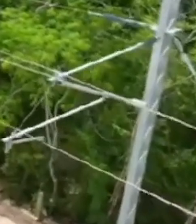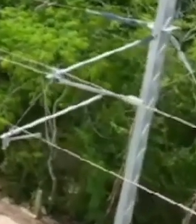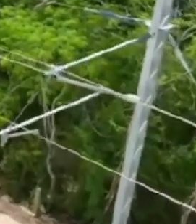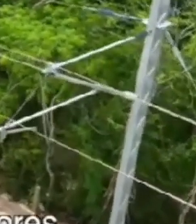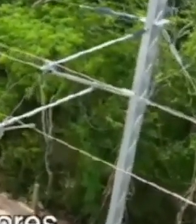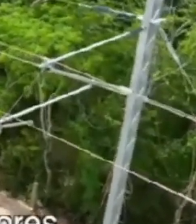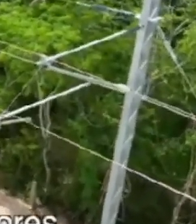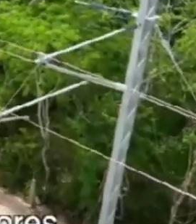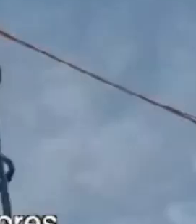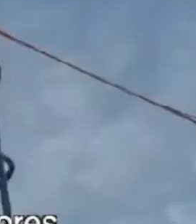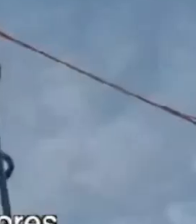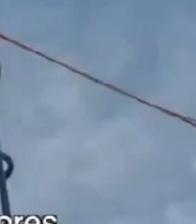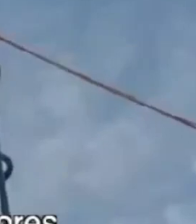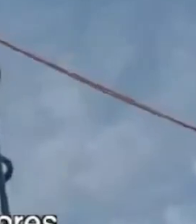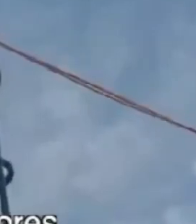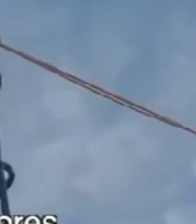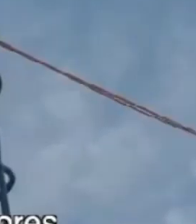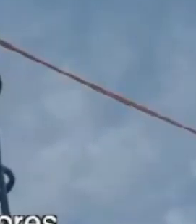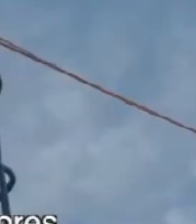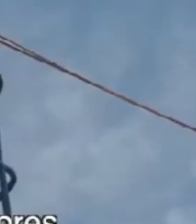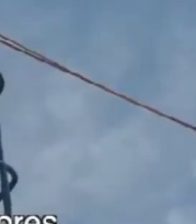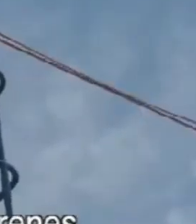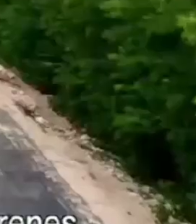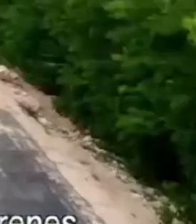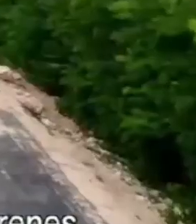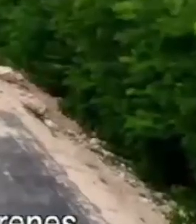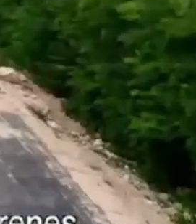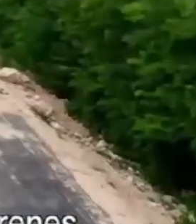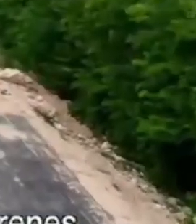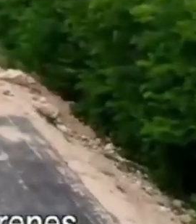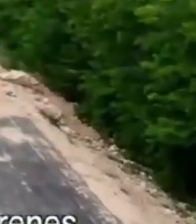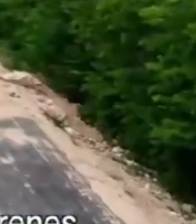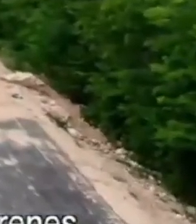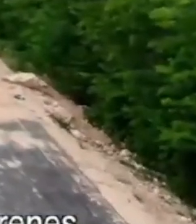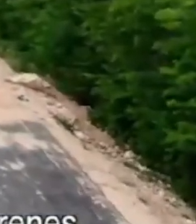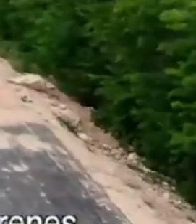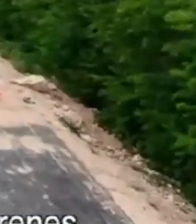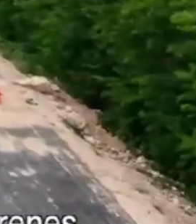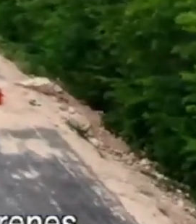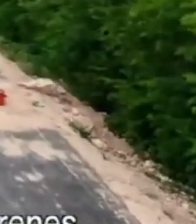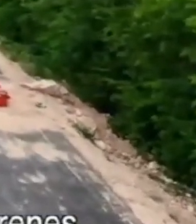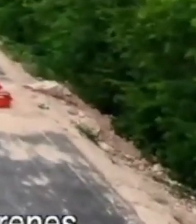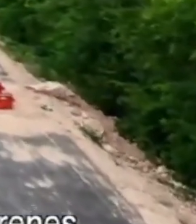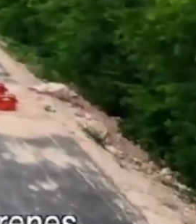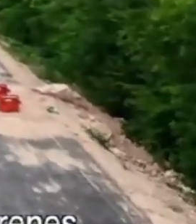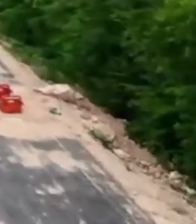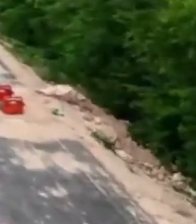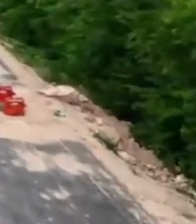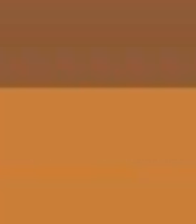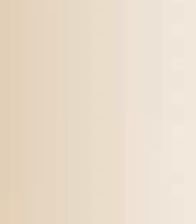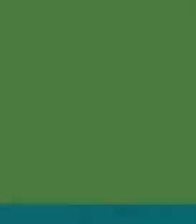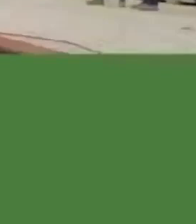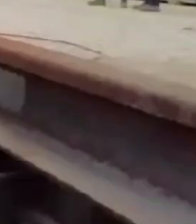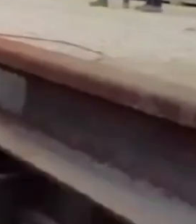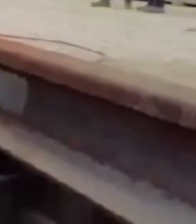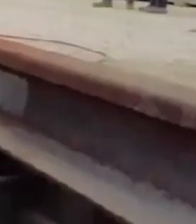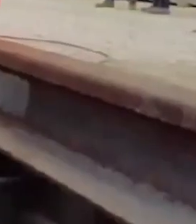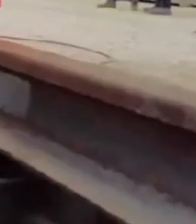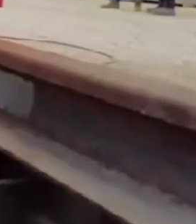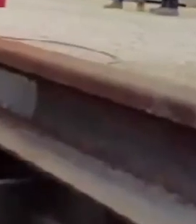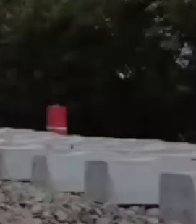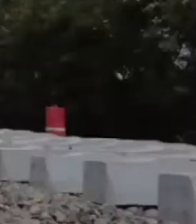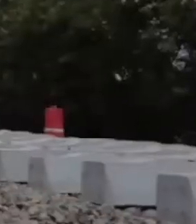Chemash, avanza la instalación de cables superiores que transmitirán energía eléctrica a los trenes. Ya son más